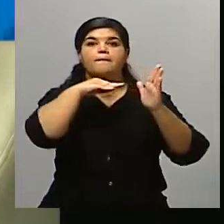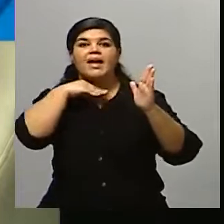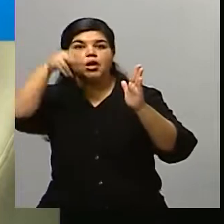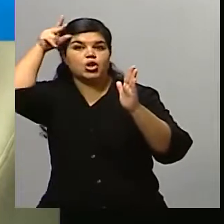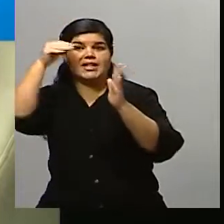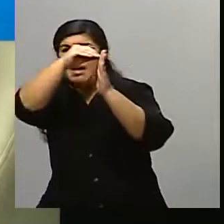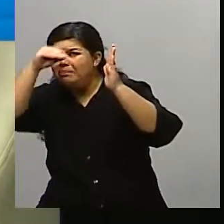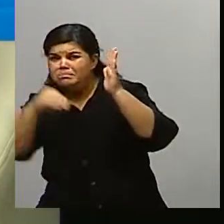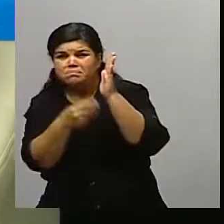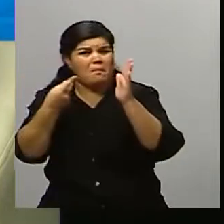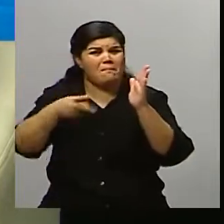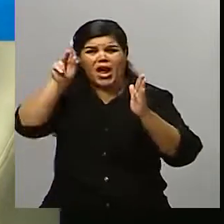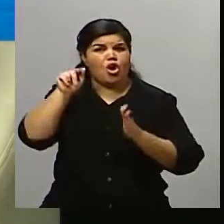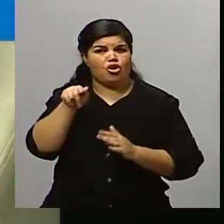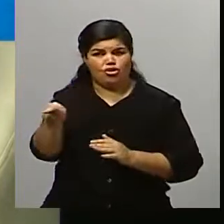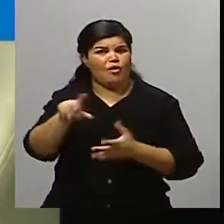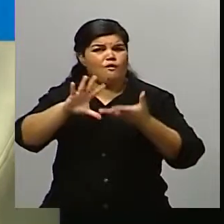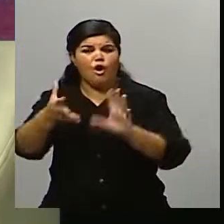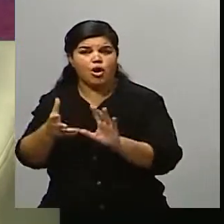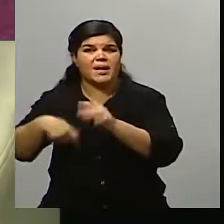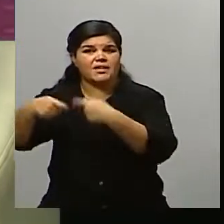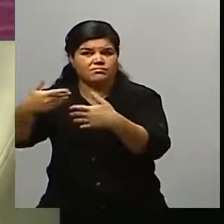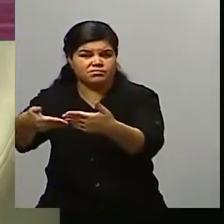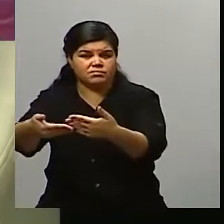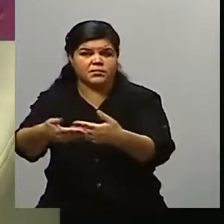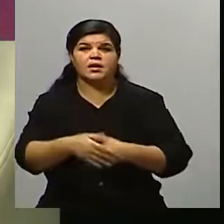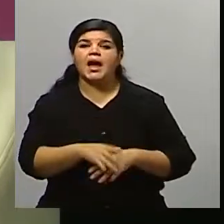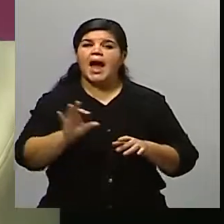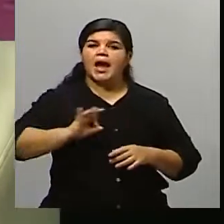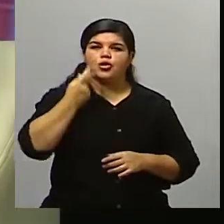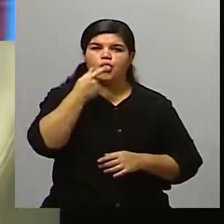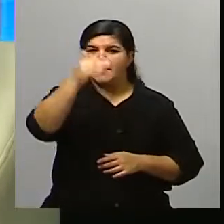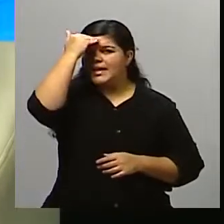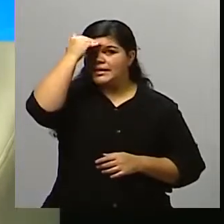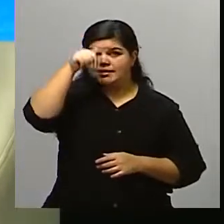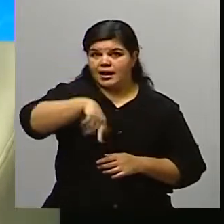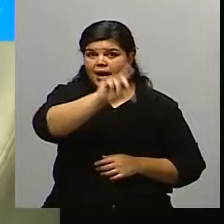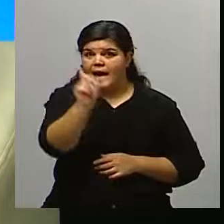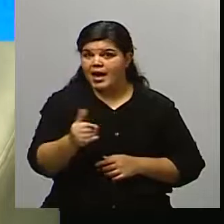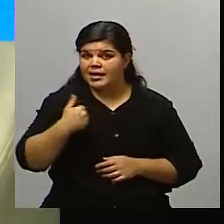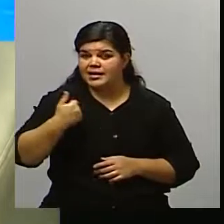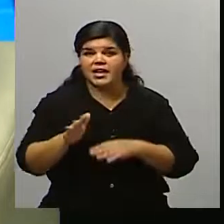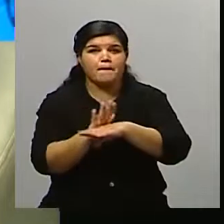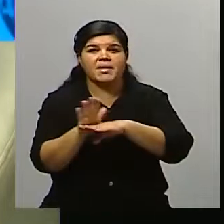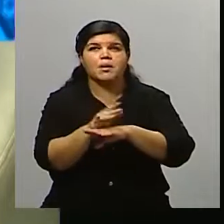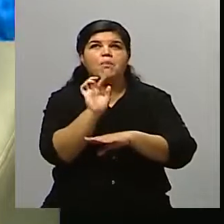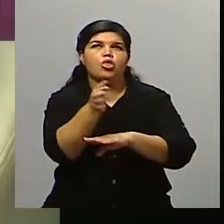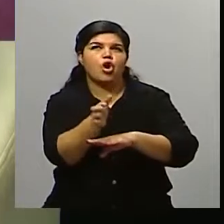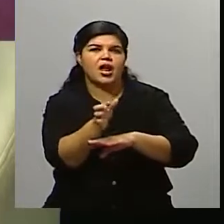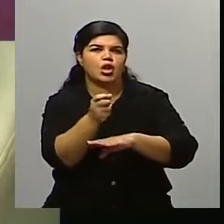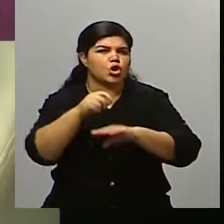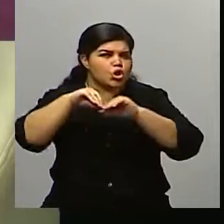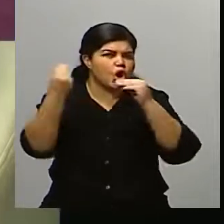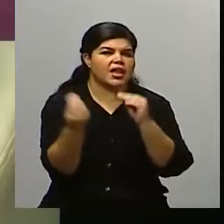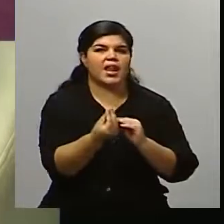sucedió en el año 2015, lo decíamos recién, llegó a tener una jubilación mínima en dólares por